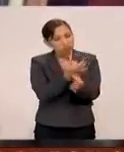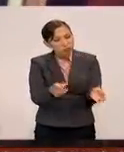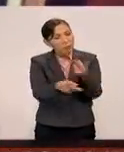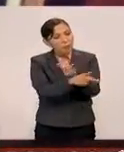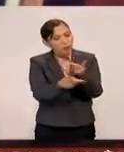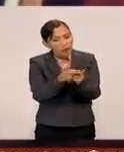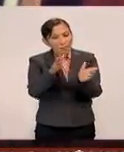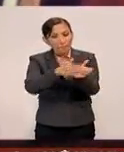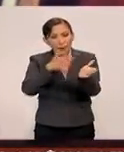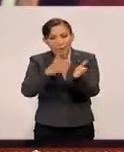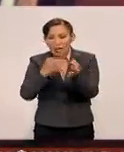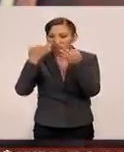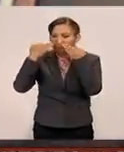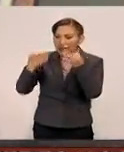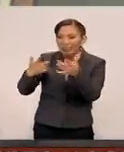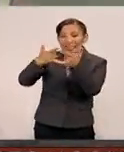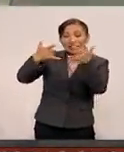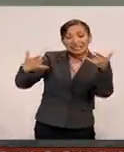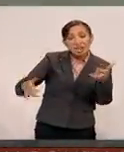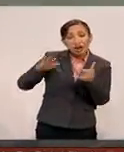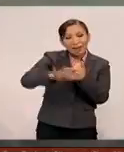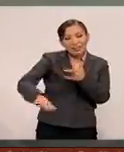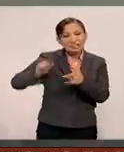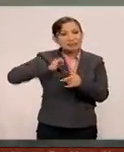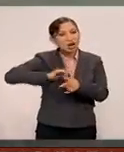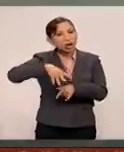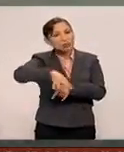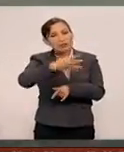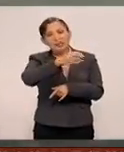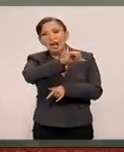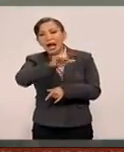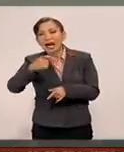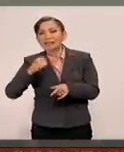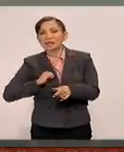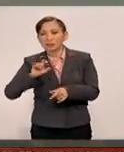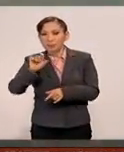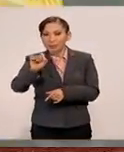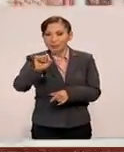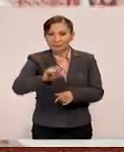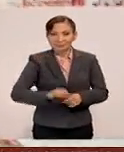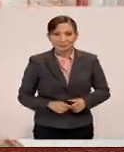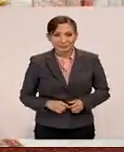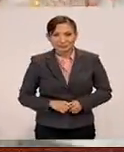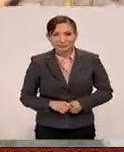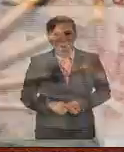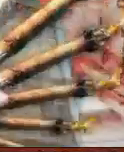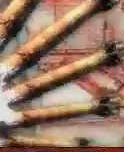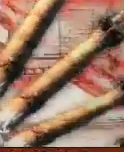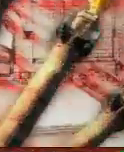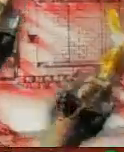objetos, documentos y testimonios históricos del siglo XIV hasta el siglo XX.